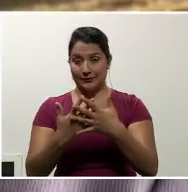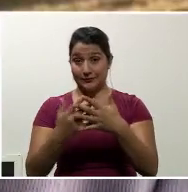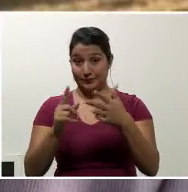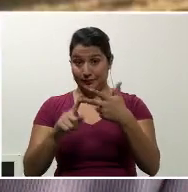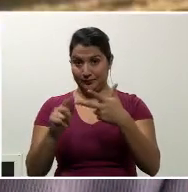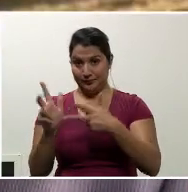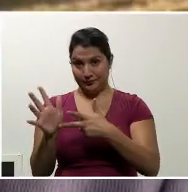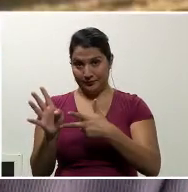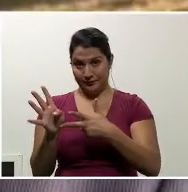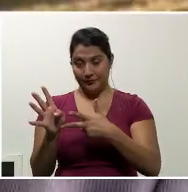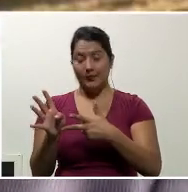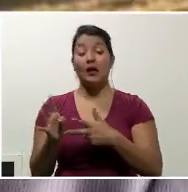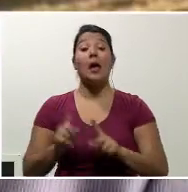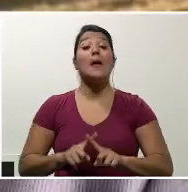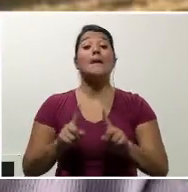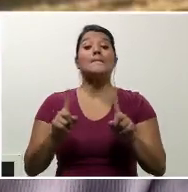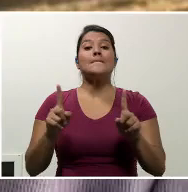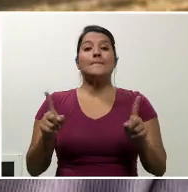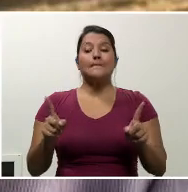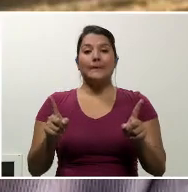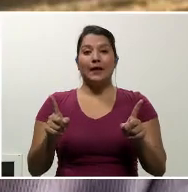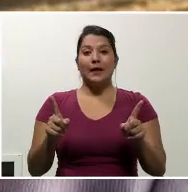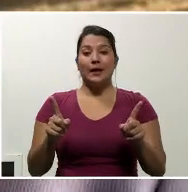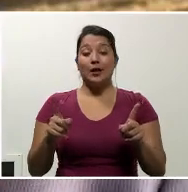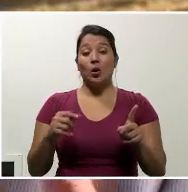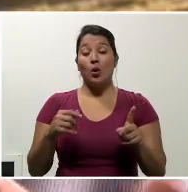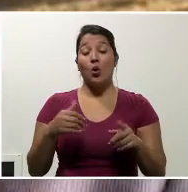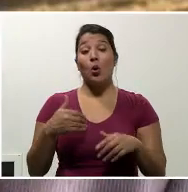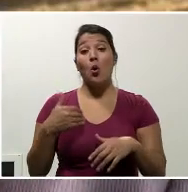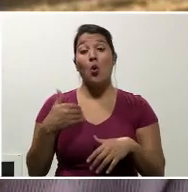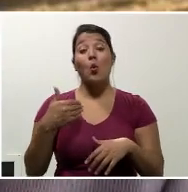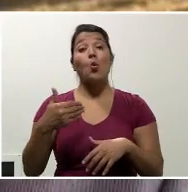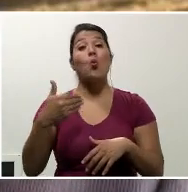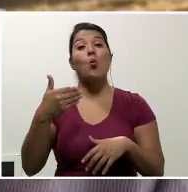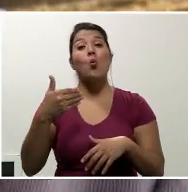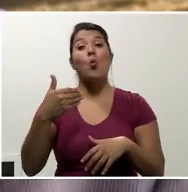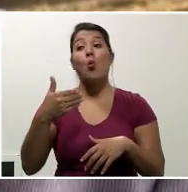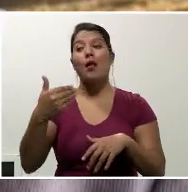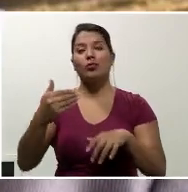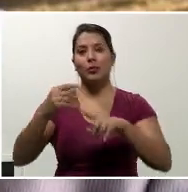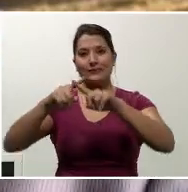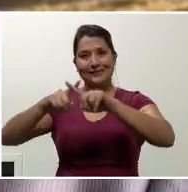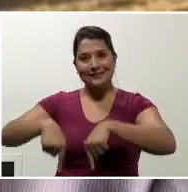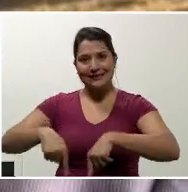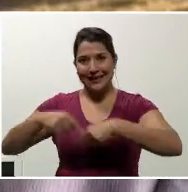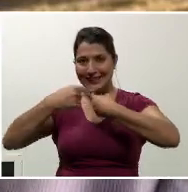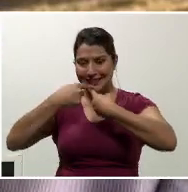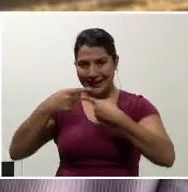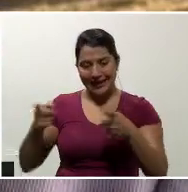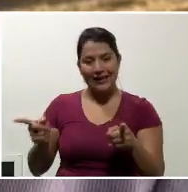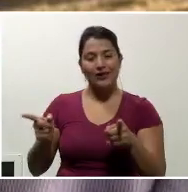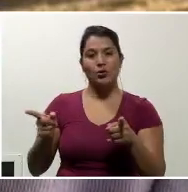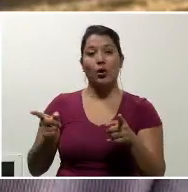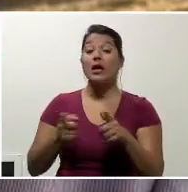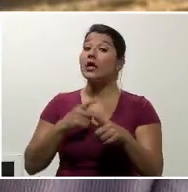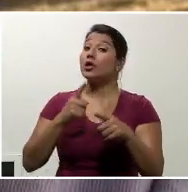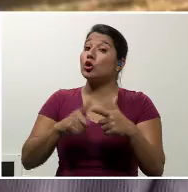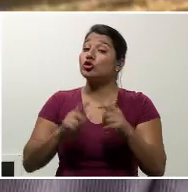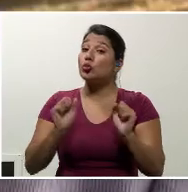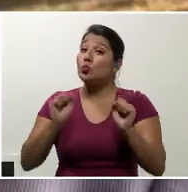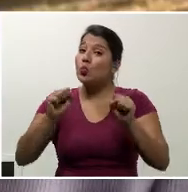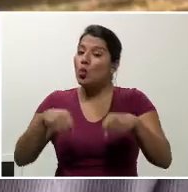al generarse el desistimiento de ese decreto con la revocatoria del decreto, podríamos decir